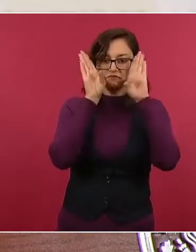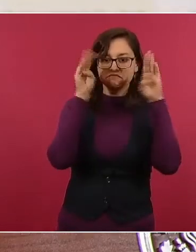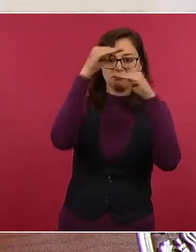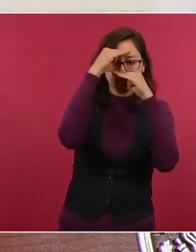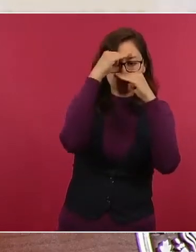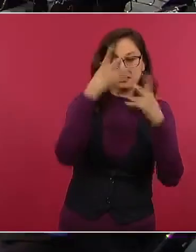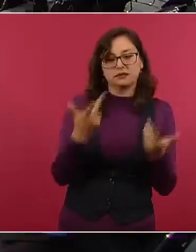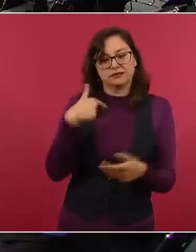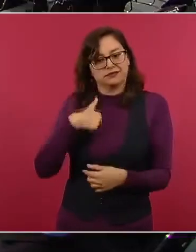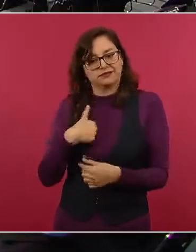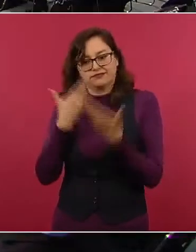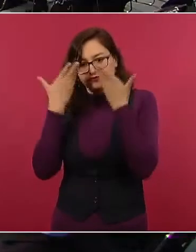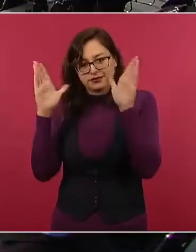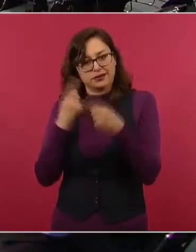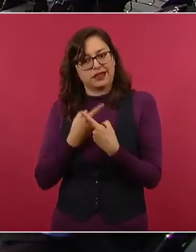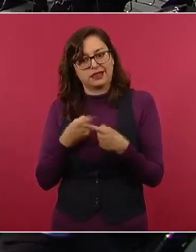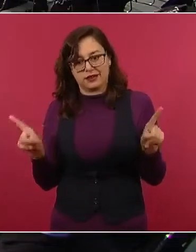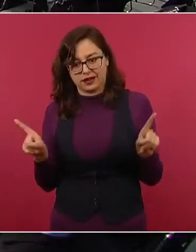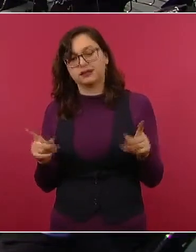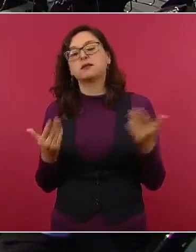Yo ofrezco disculpa